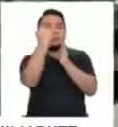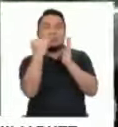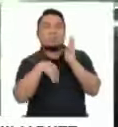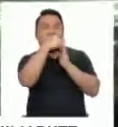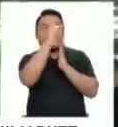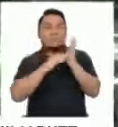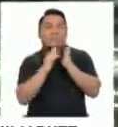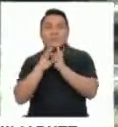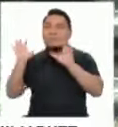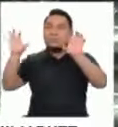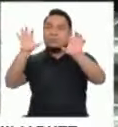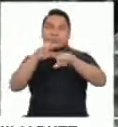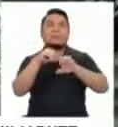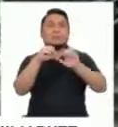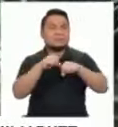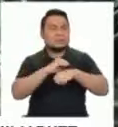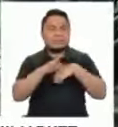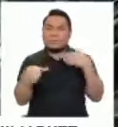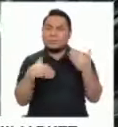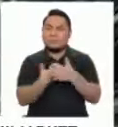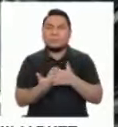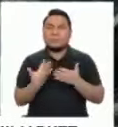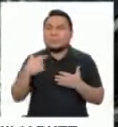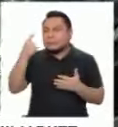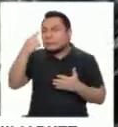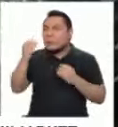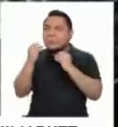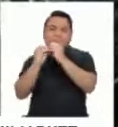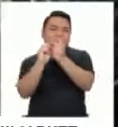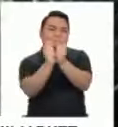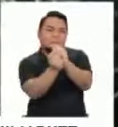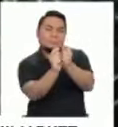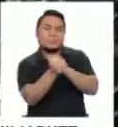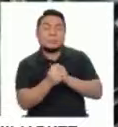Sí, estamos involucrando todas las áreas posibles,